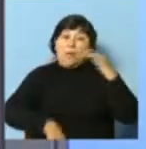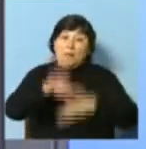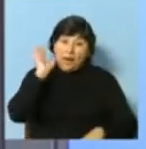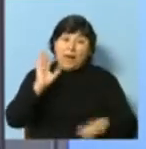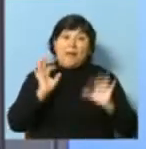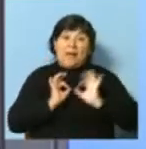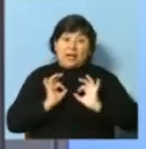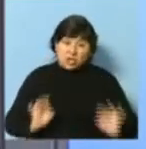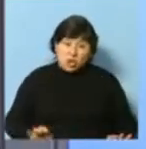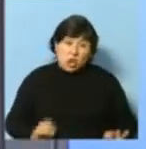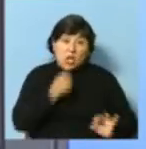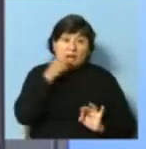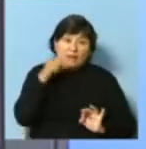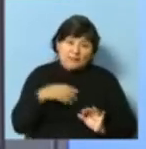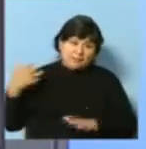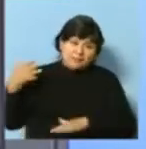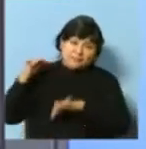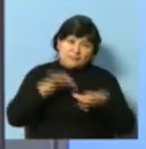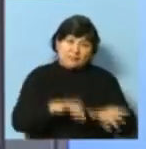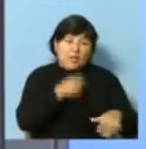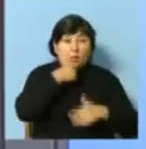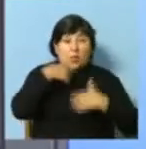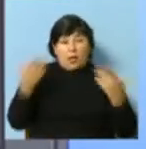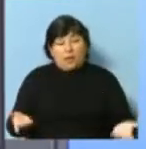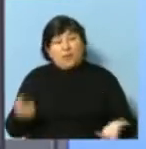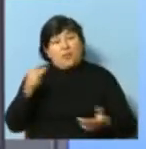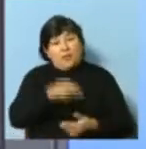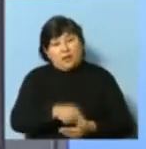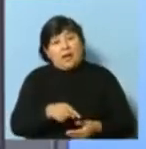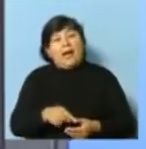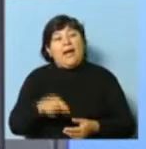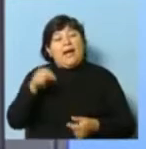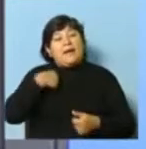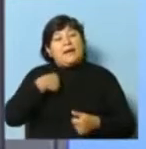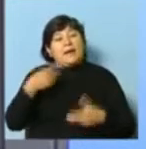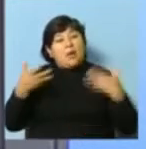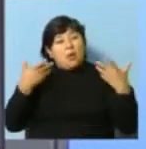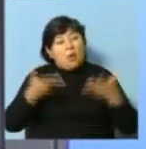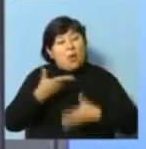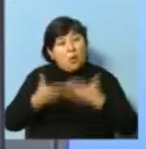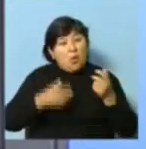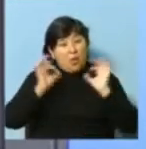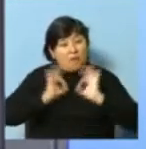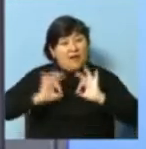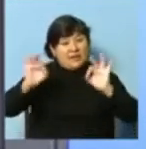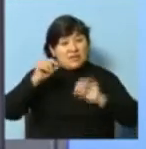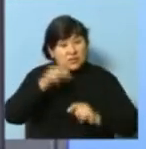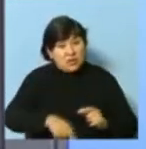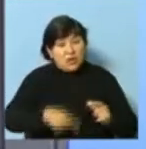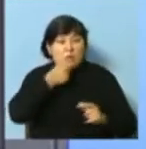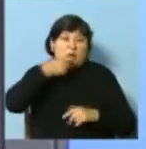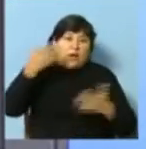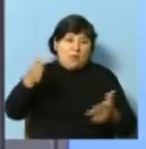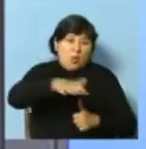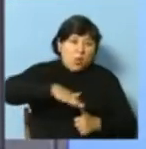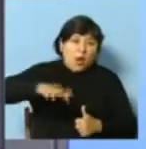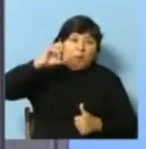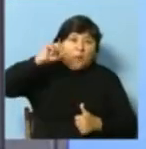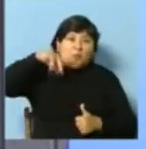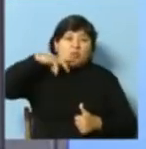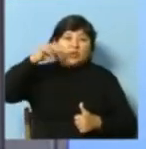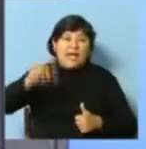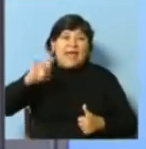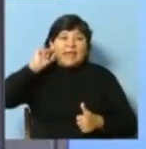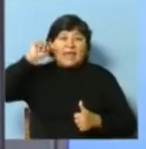colonias como hemos hecho en punta de diamante y donde también estamos replicando ahí muy cerca